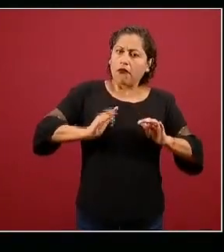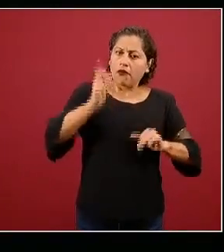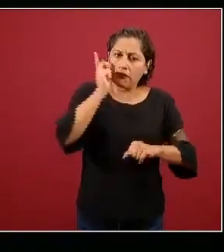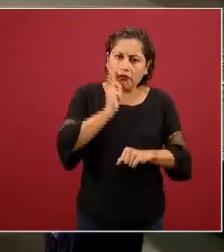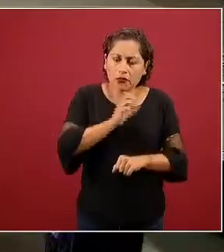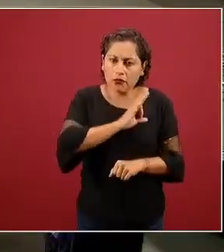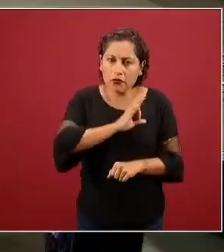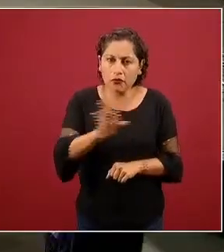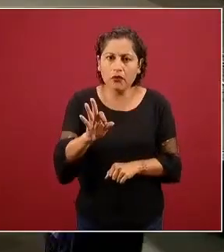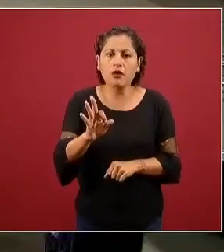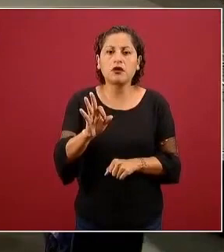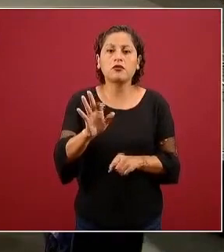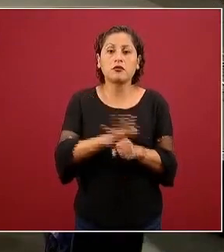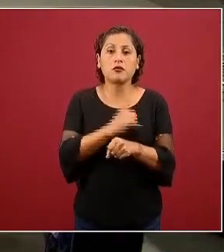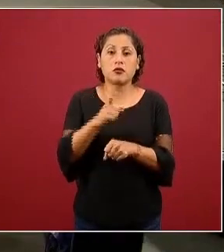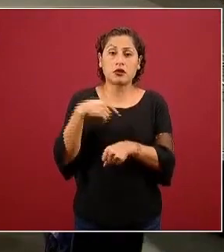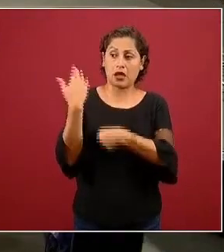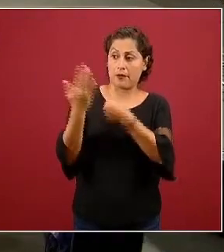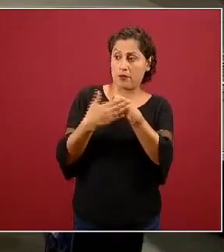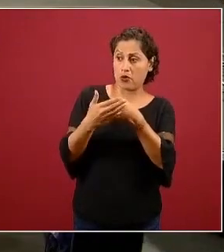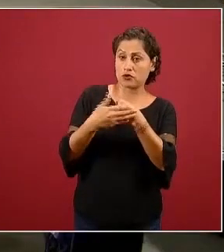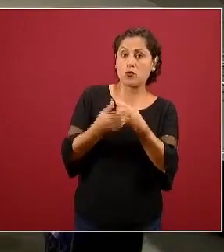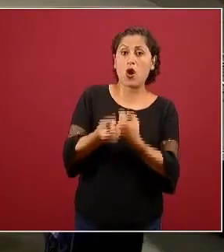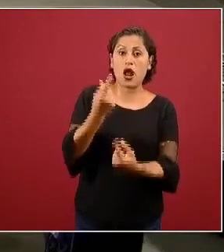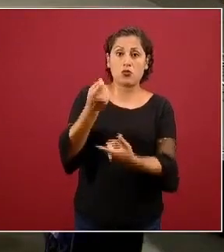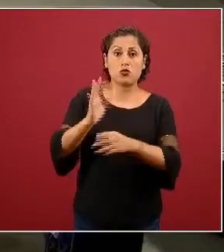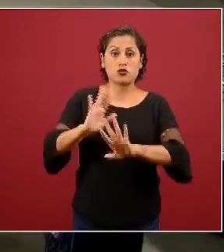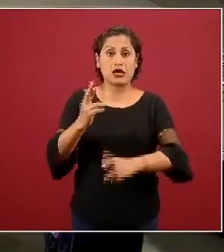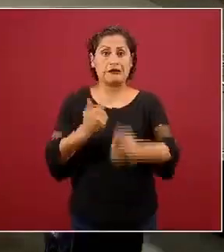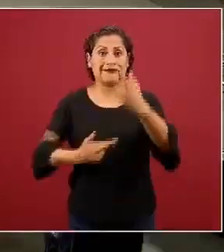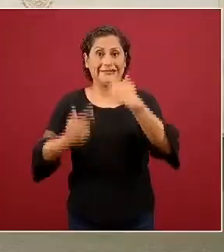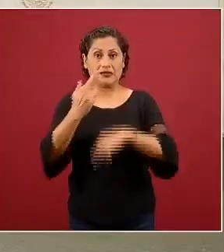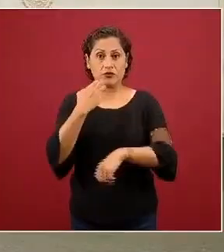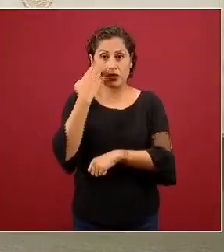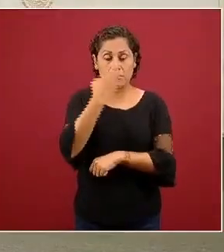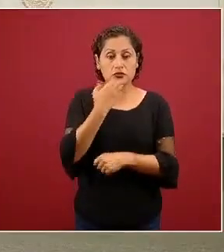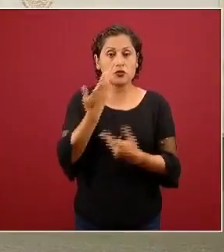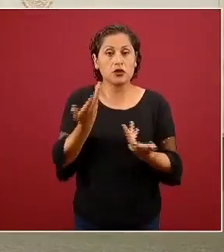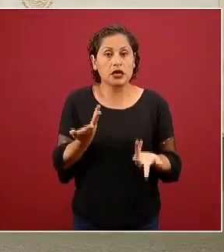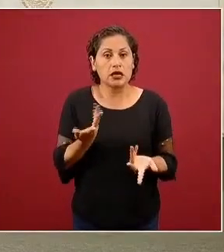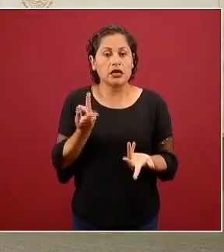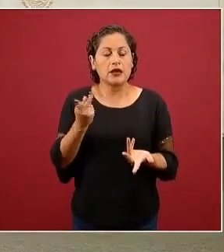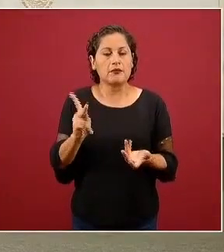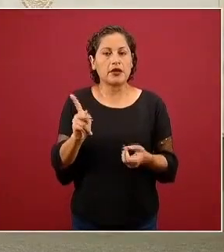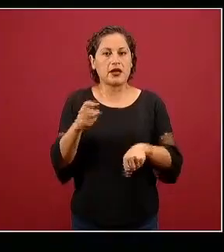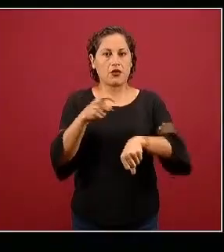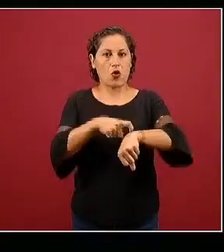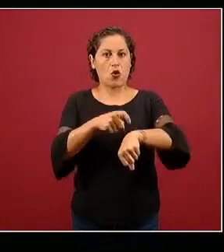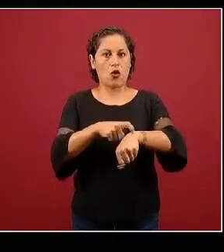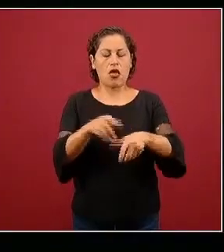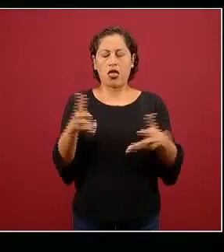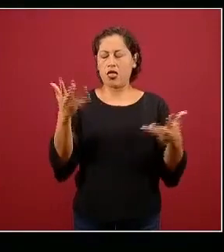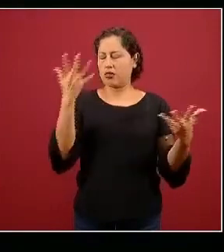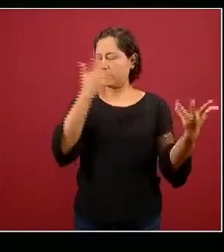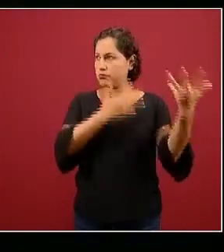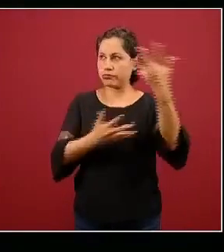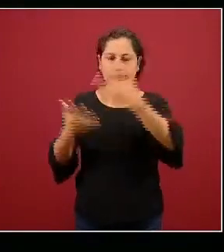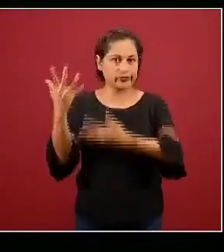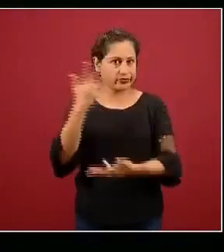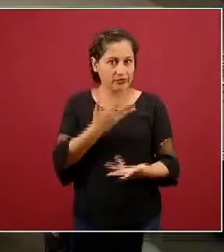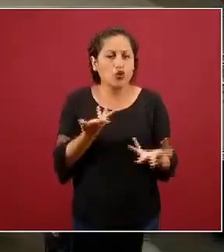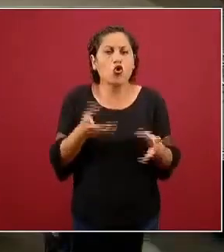ya tienen que volver ahora a clases, algunos, y tienen los horarios totalmente confundidos?